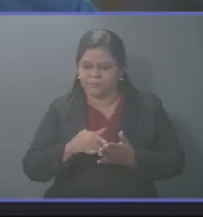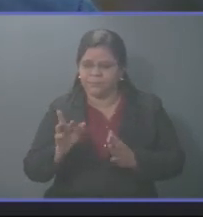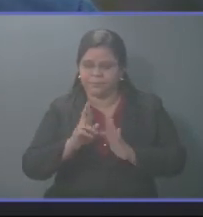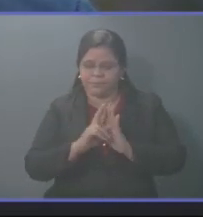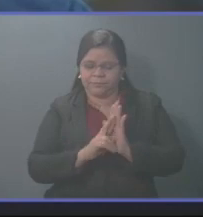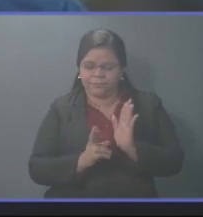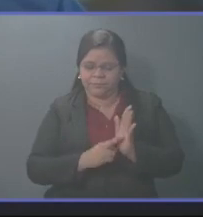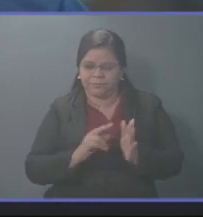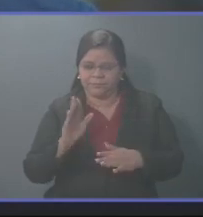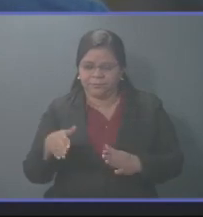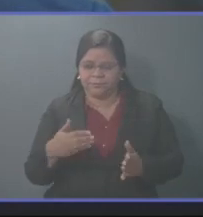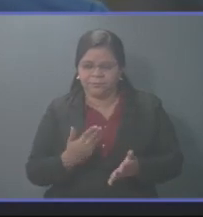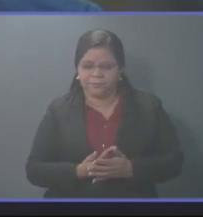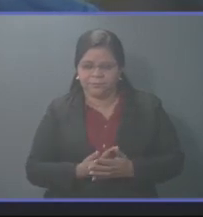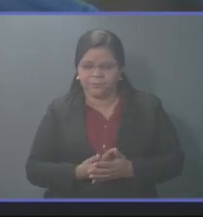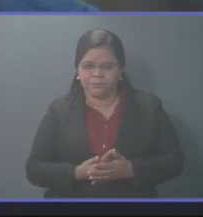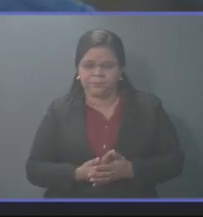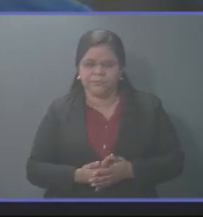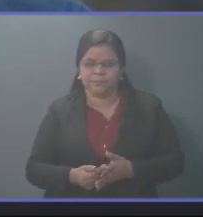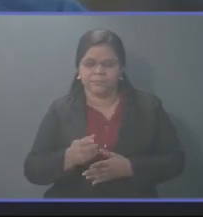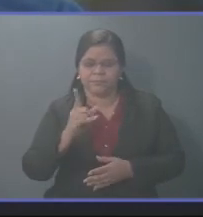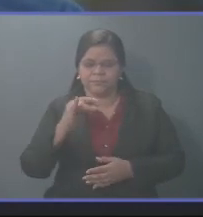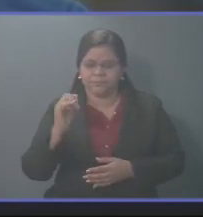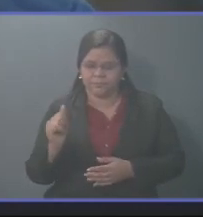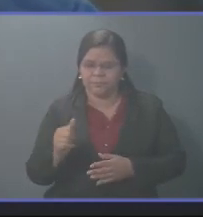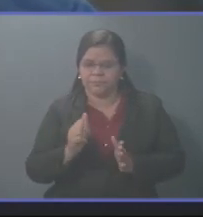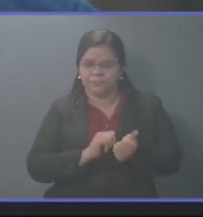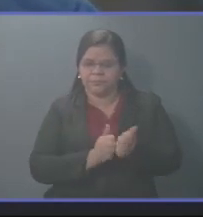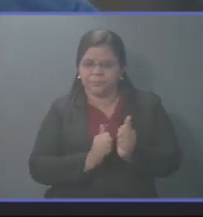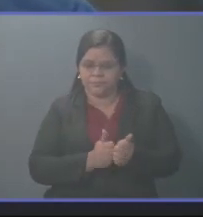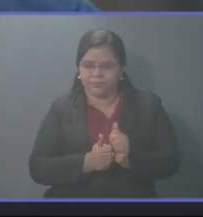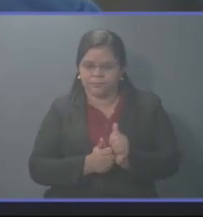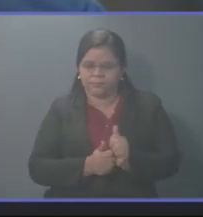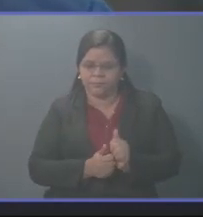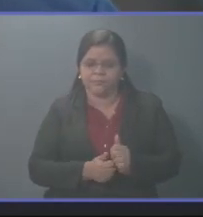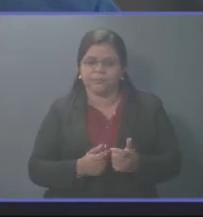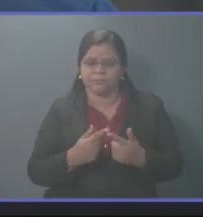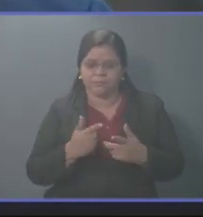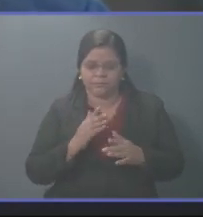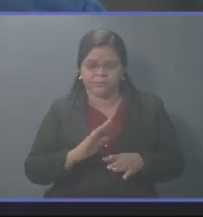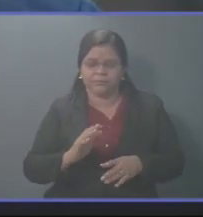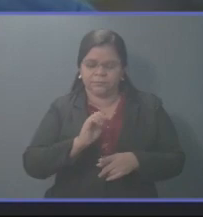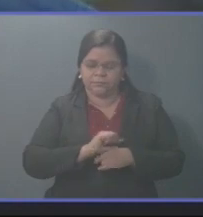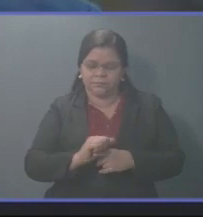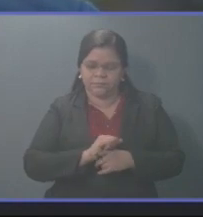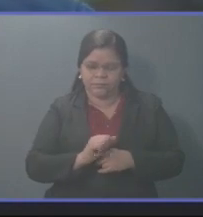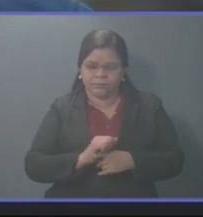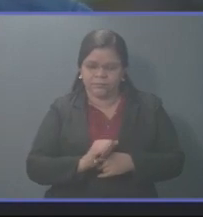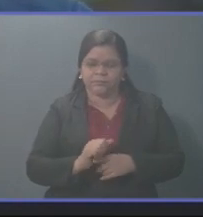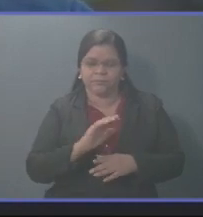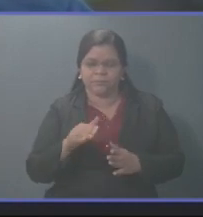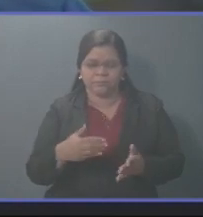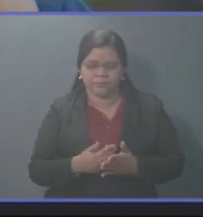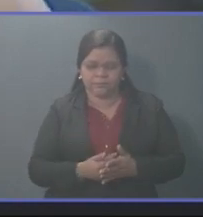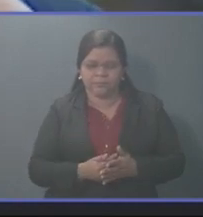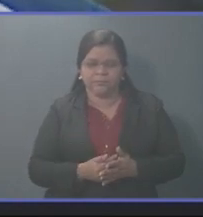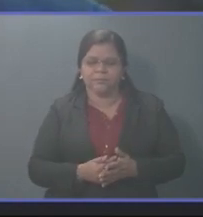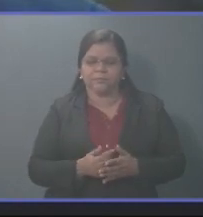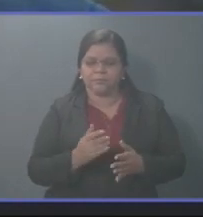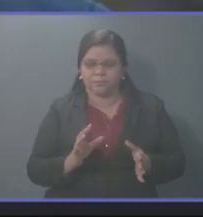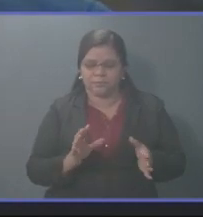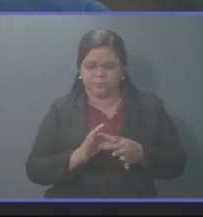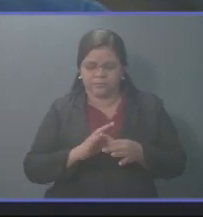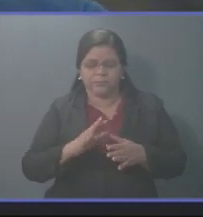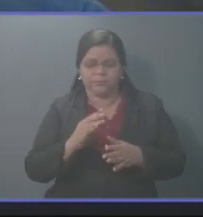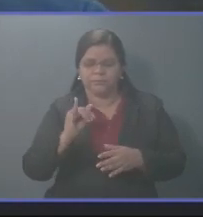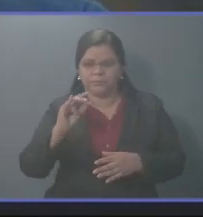registro las secciones del registro de ligas deportivas, registro de deportistas federados, entrenadores y árbitros y registro de instalaciones deportivas